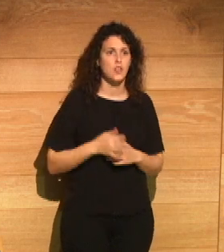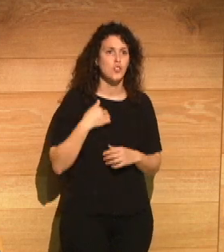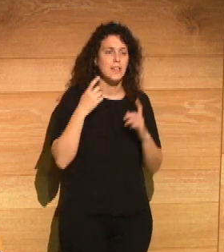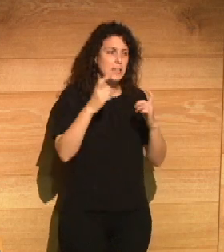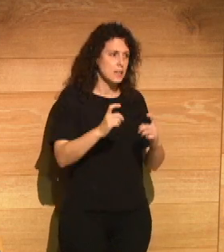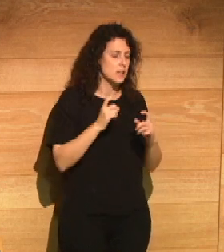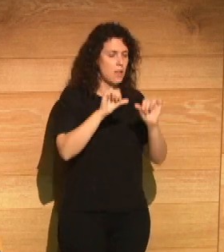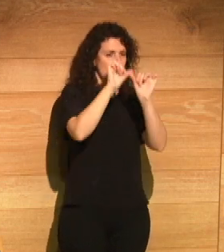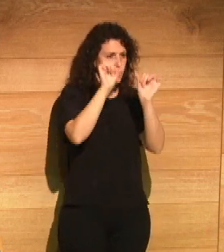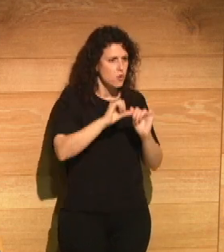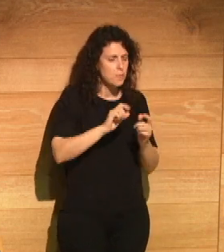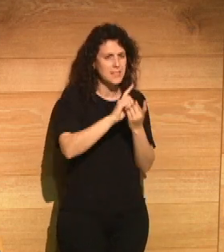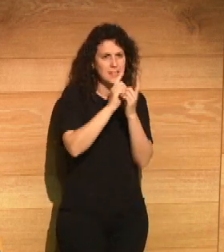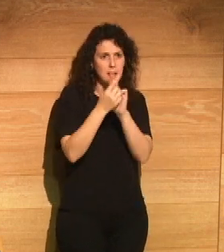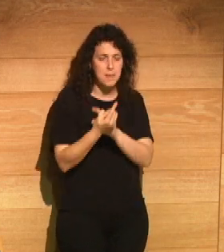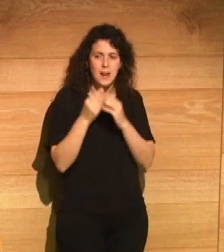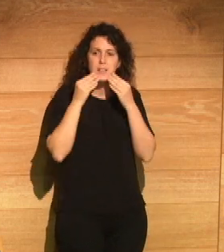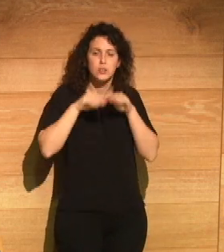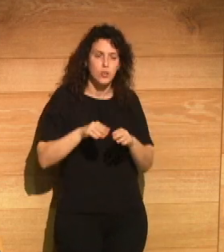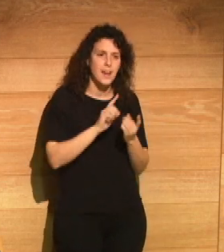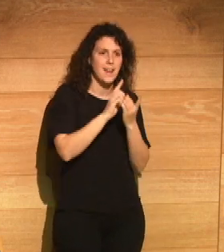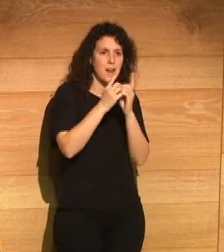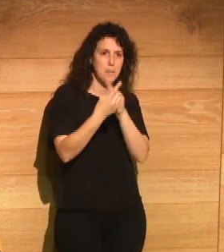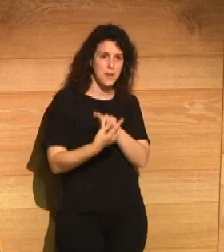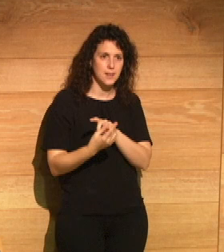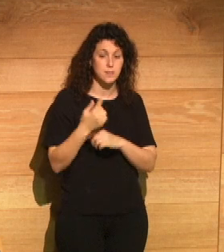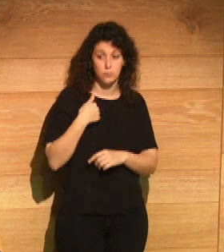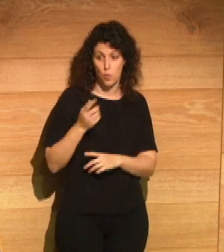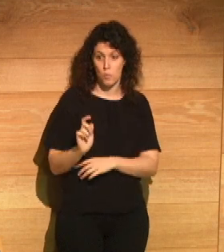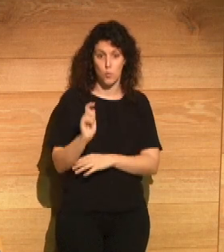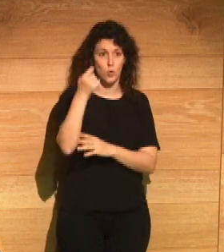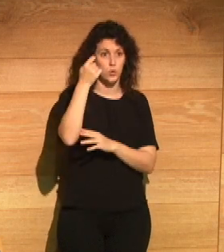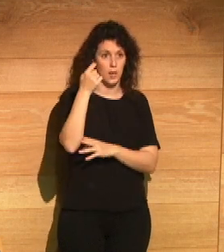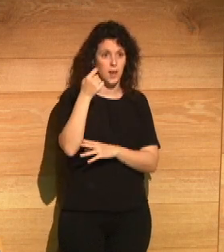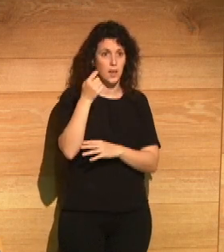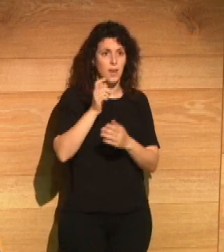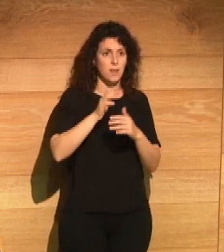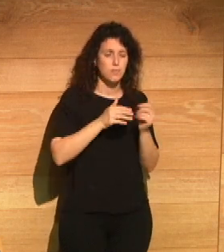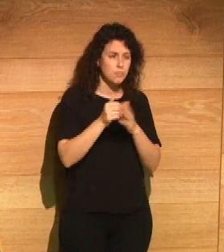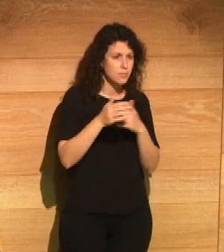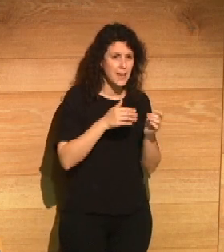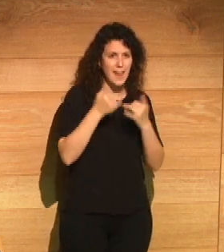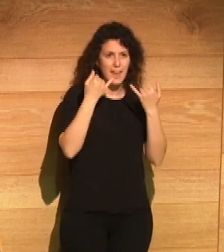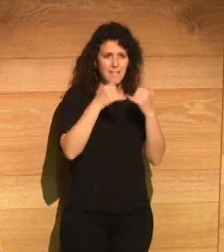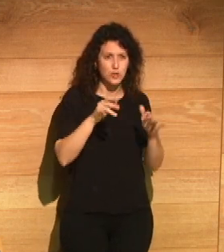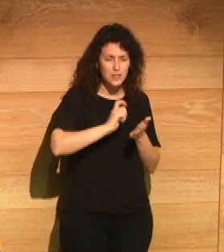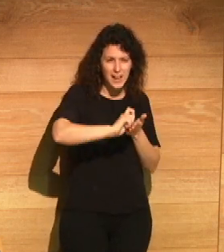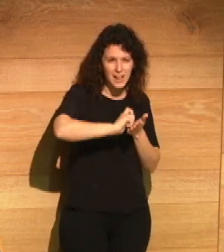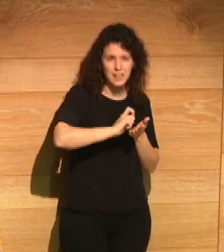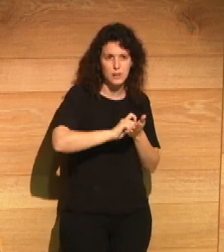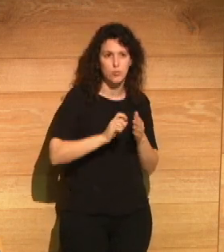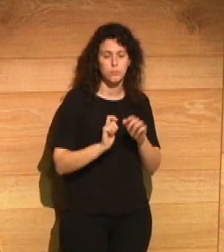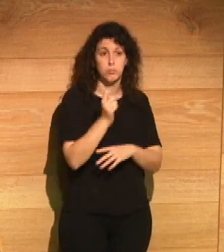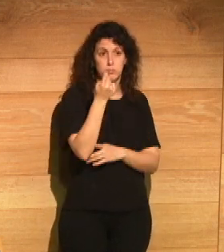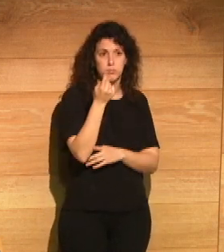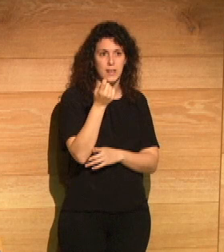forma a la historia, conseguí como elaborar los eventos narrativos, eso